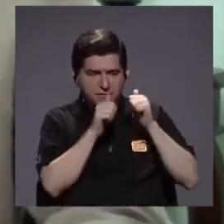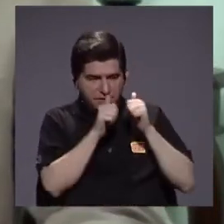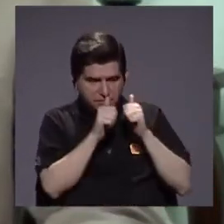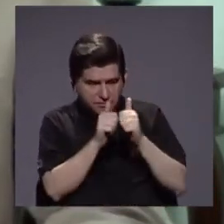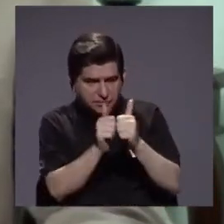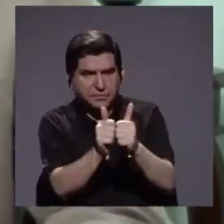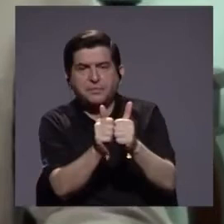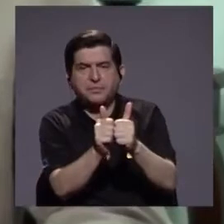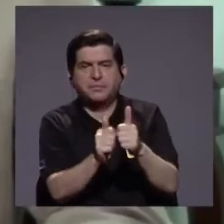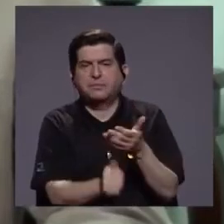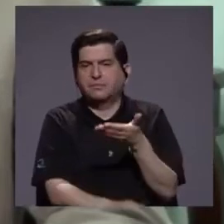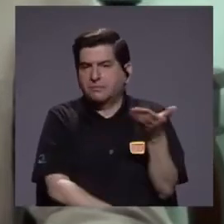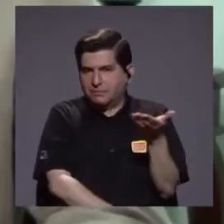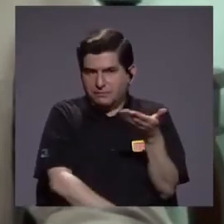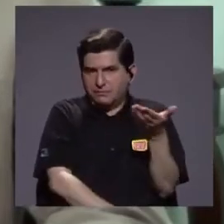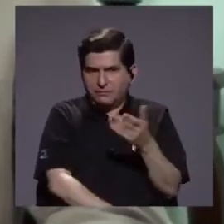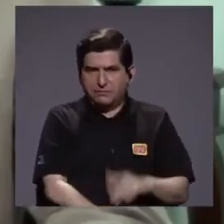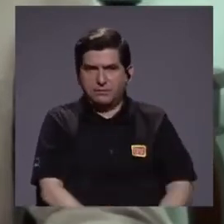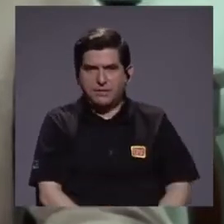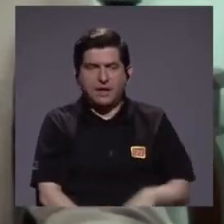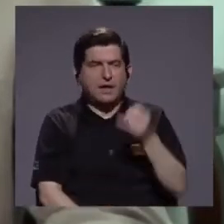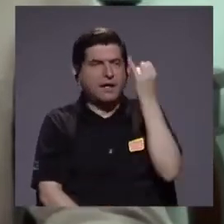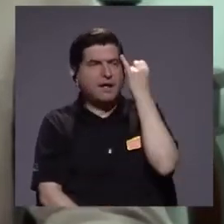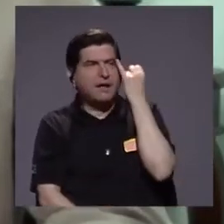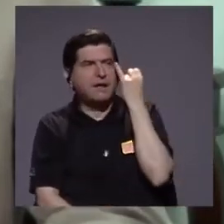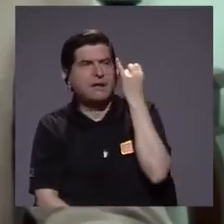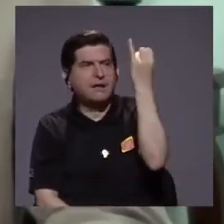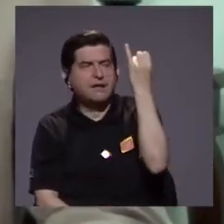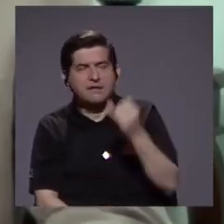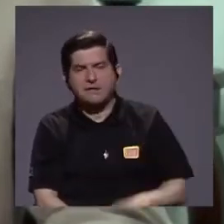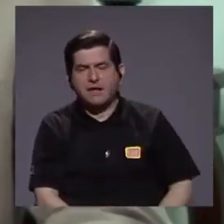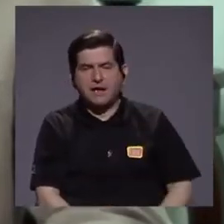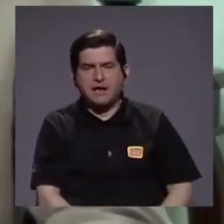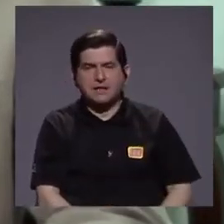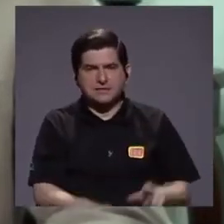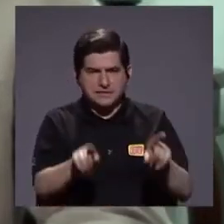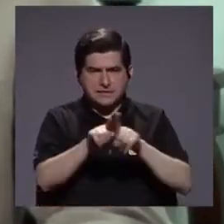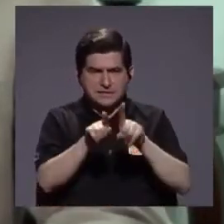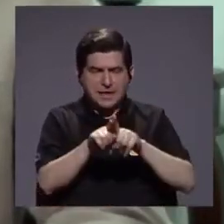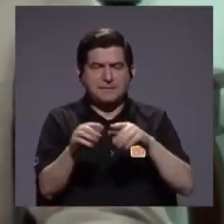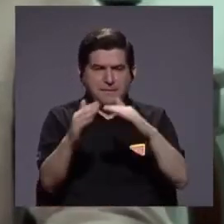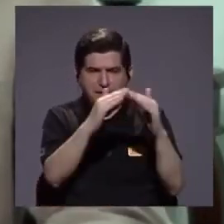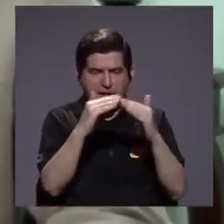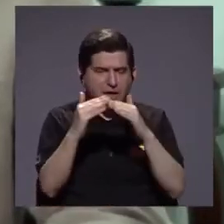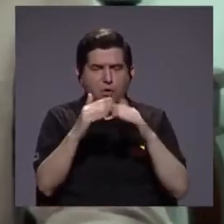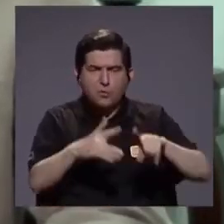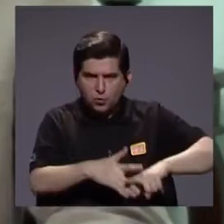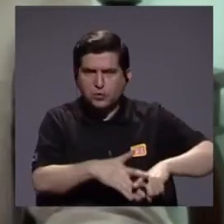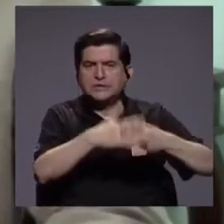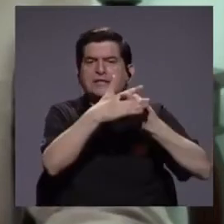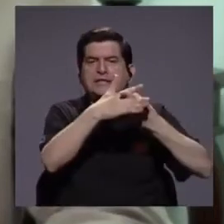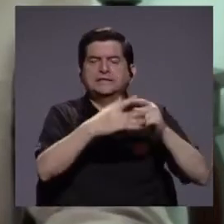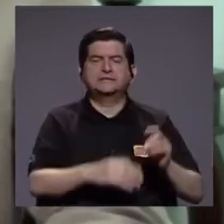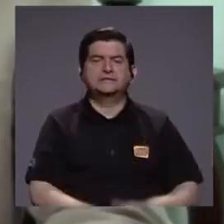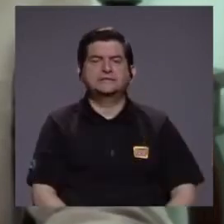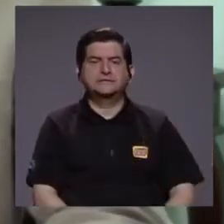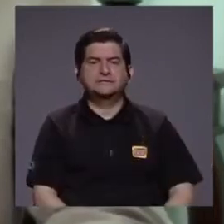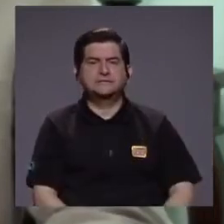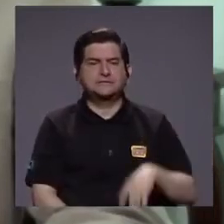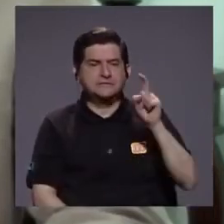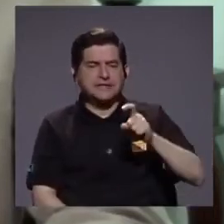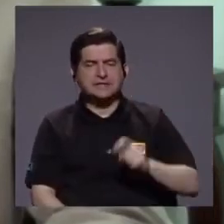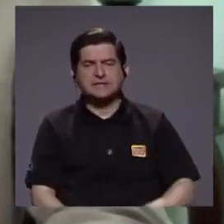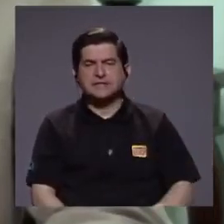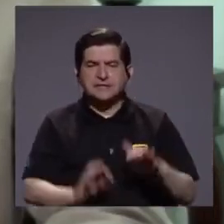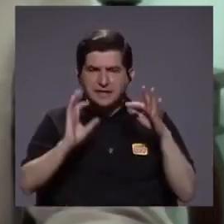acompañadora de las iniciativas que emprendan también las comunidades. Entonces debe haber una